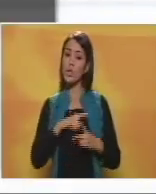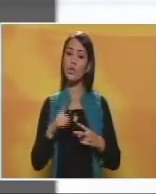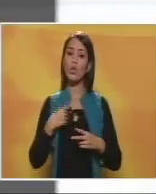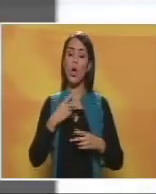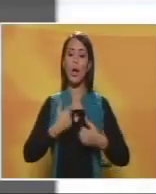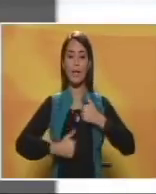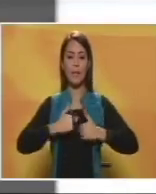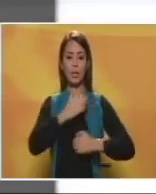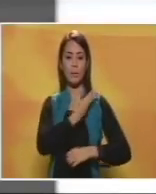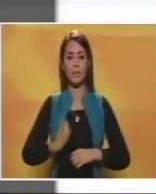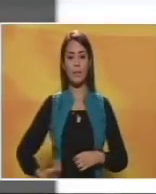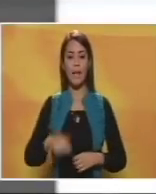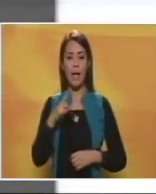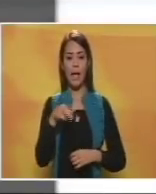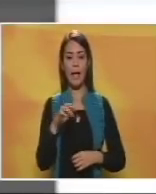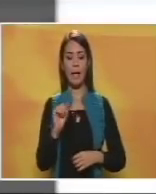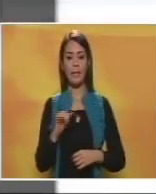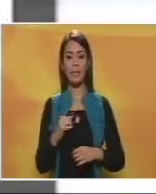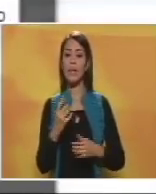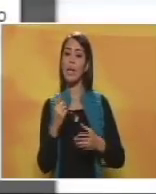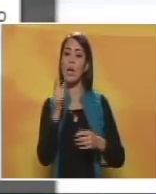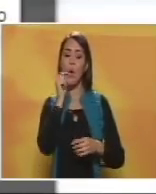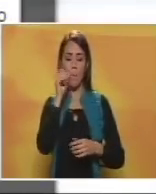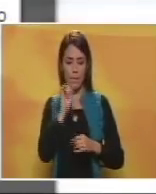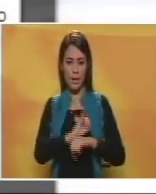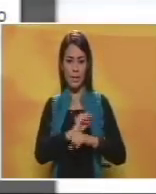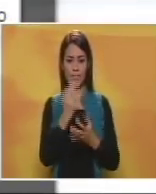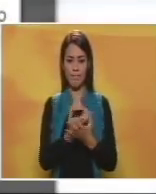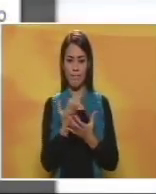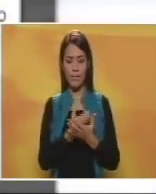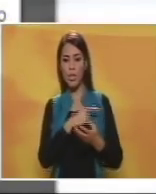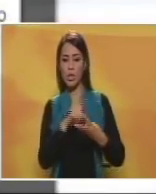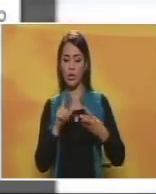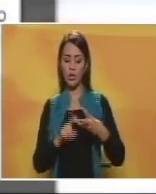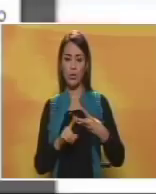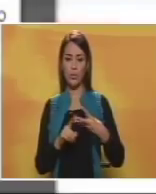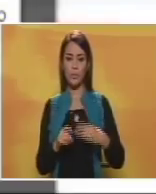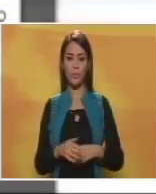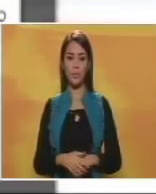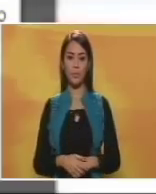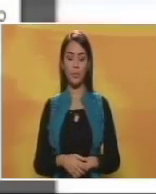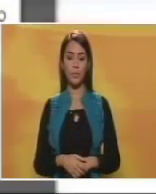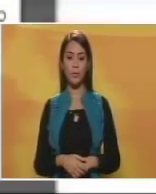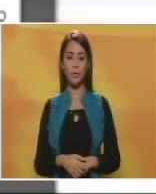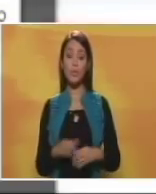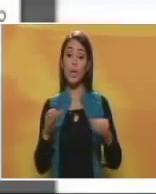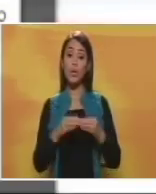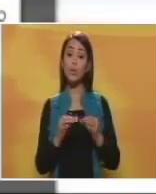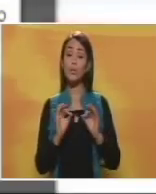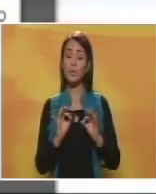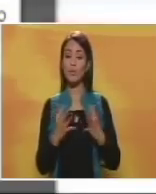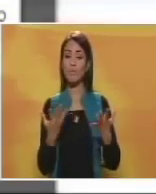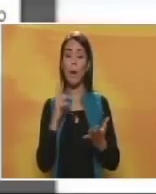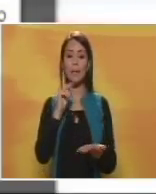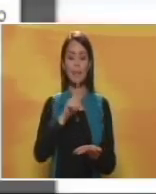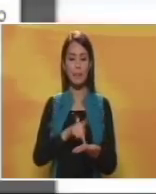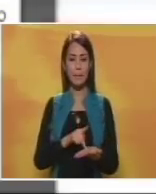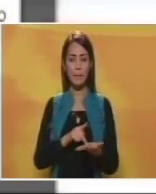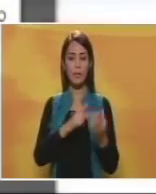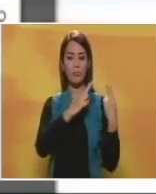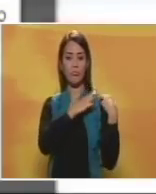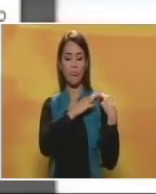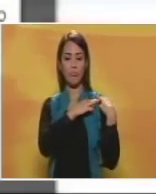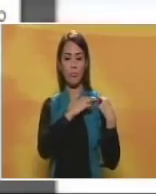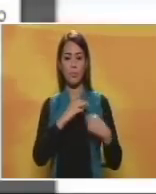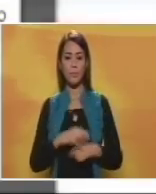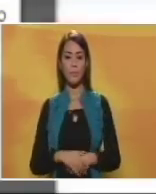candidatos presidenciales Henry Falcón, Javier Bertucci, Luis Ratti y Reinaldo Quijada. En el grupo de alto nivel participan los representantes